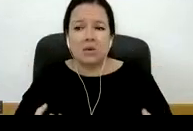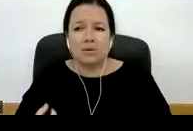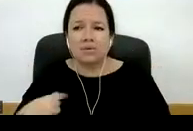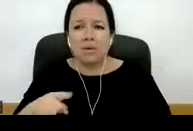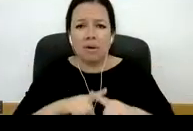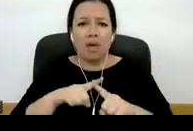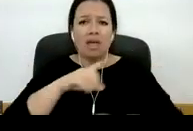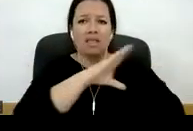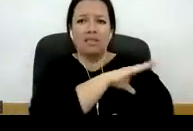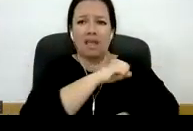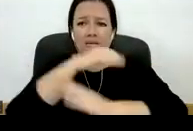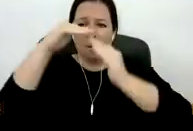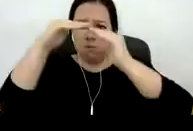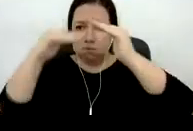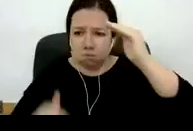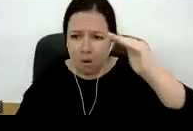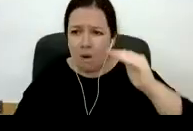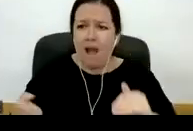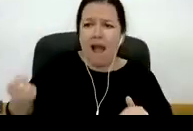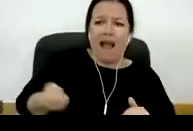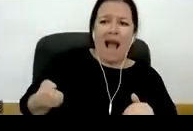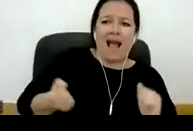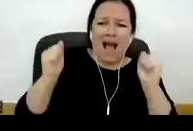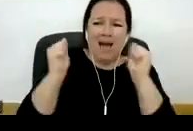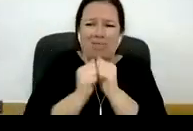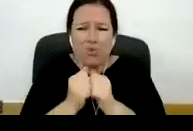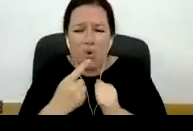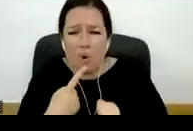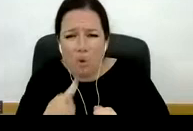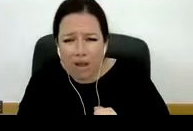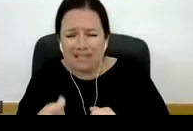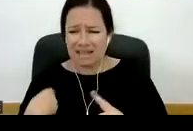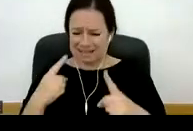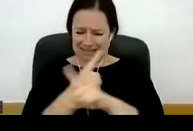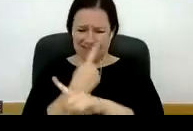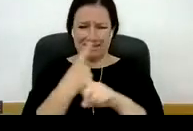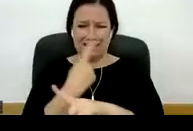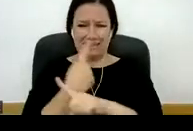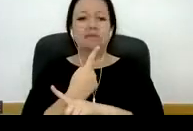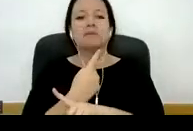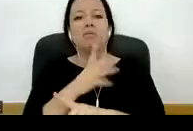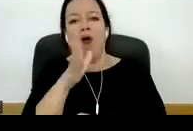hipotensión, estreñimiento, confusión mental o irritabilidad, es bastante mayor en personas mayores.